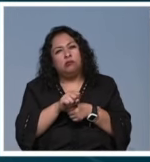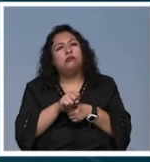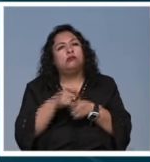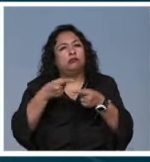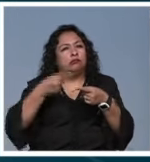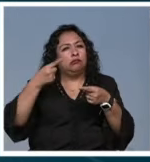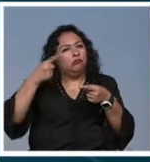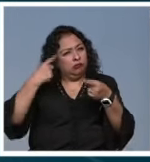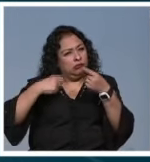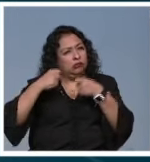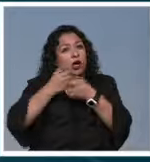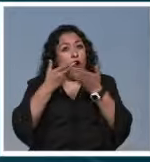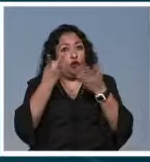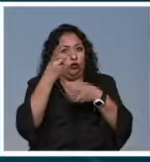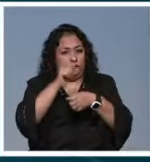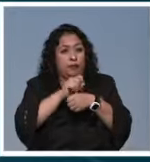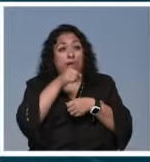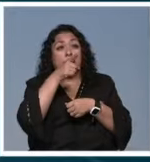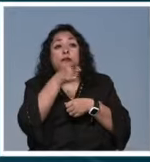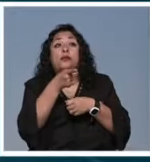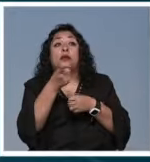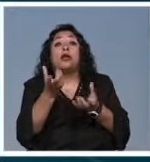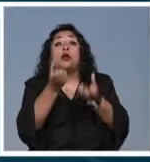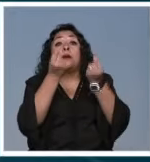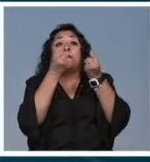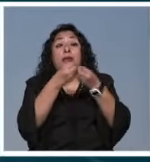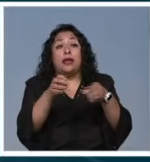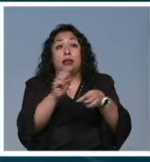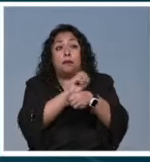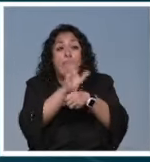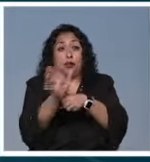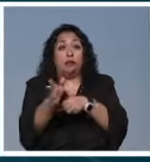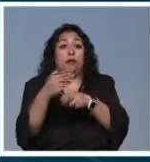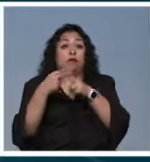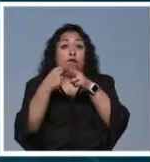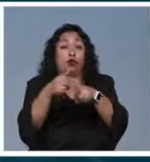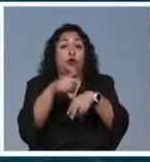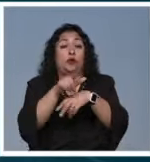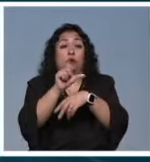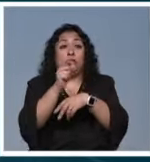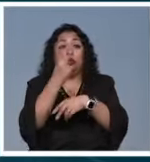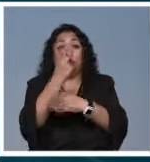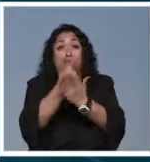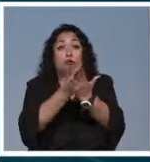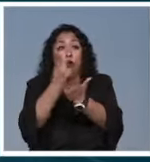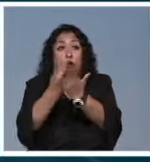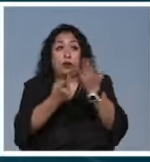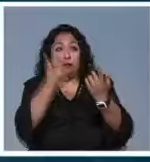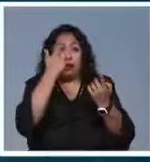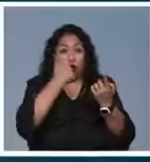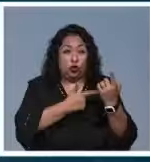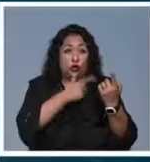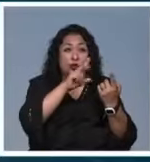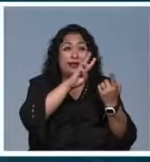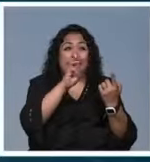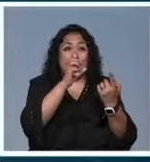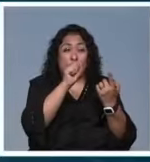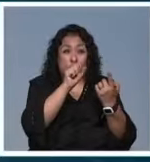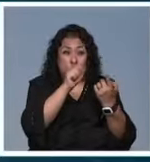haciendo por muchos años. Se recuperará lo perdido en pandemia. La edición 20 contempla 2 programas, Nocturne